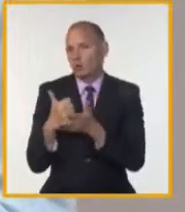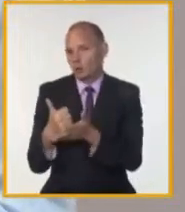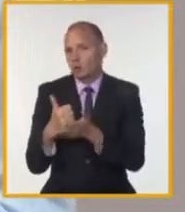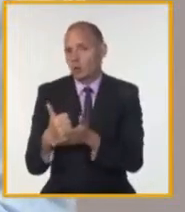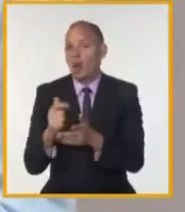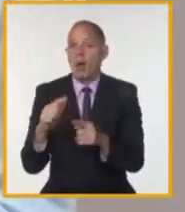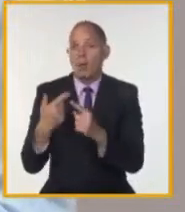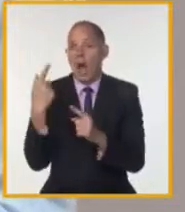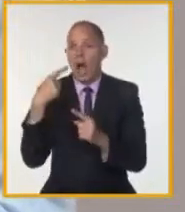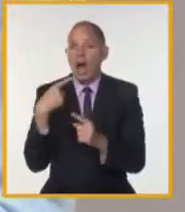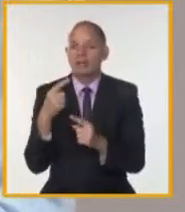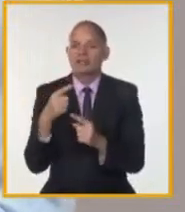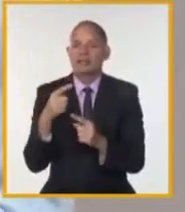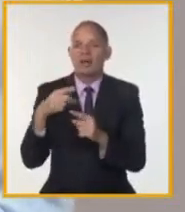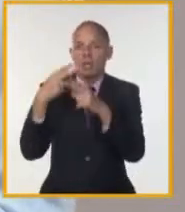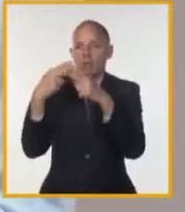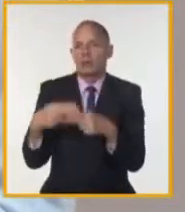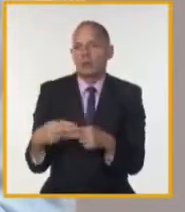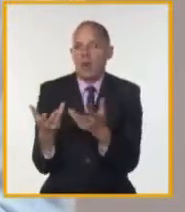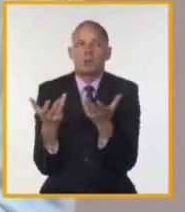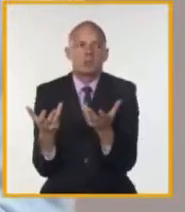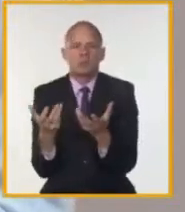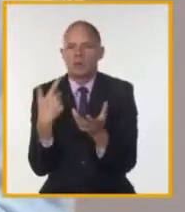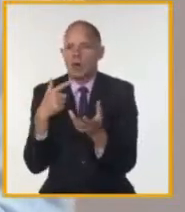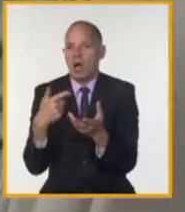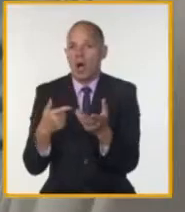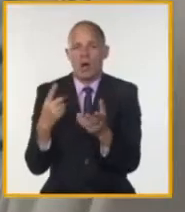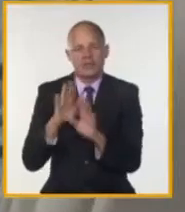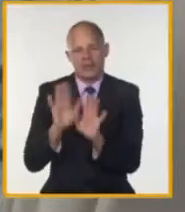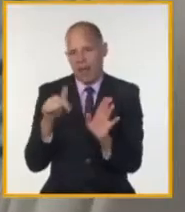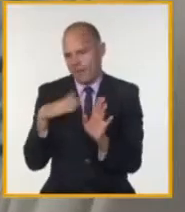ese tipo de instalación. La posibilidad, ¿no? Imagino que sea incluso